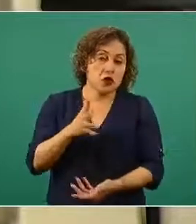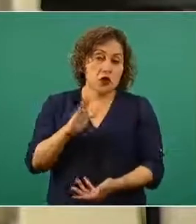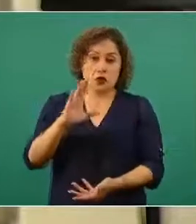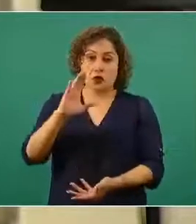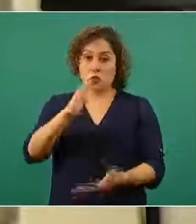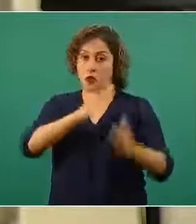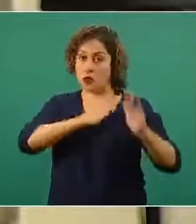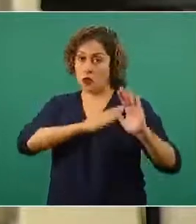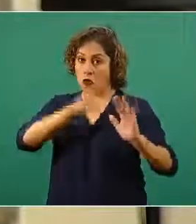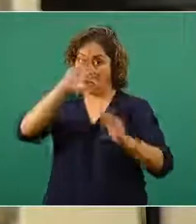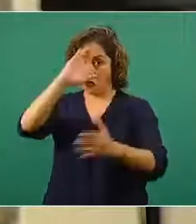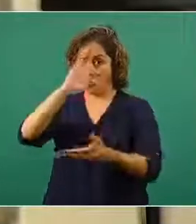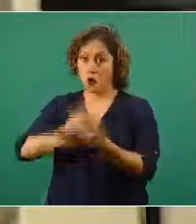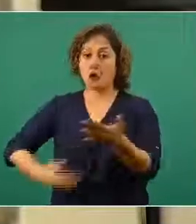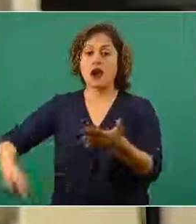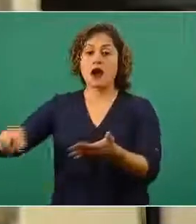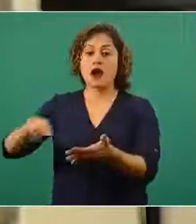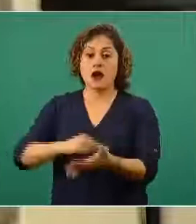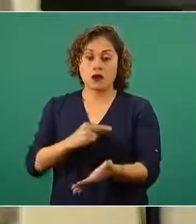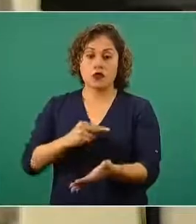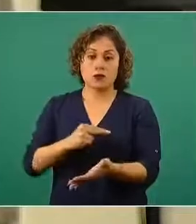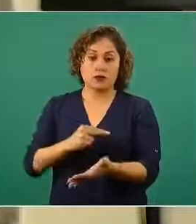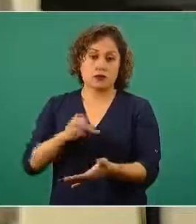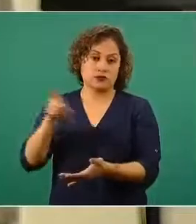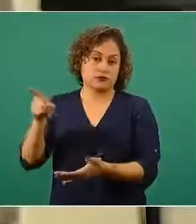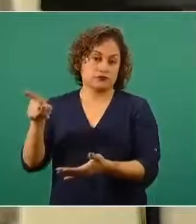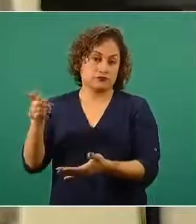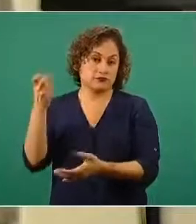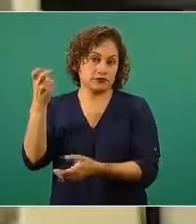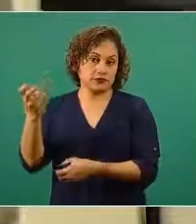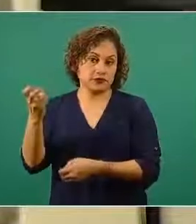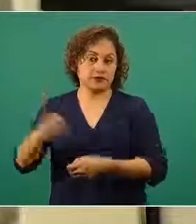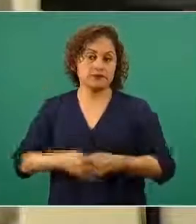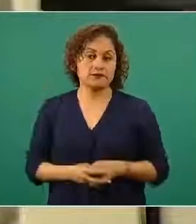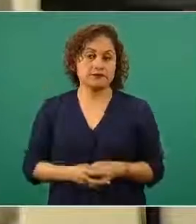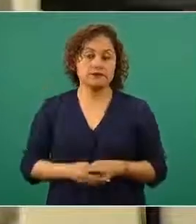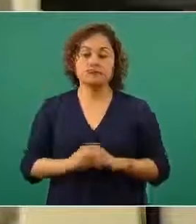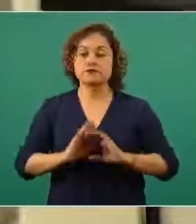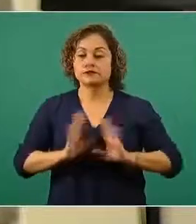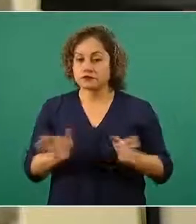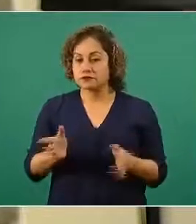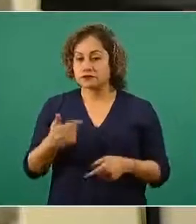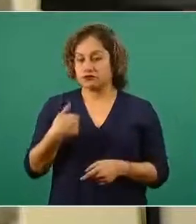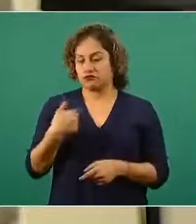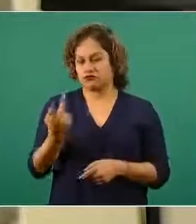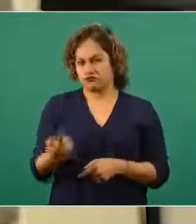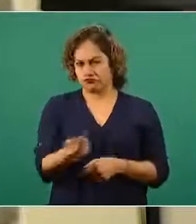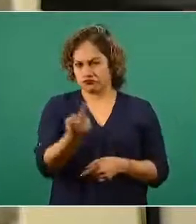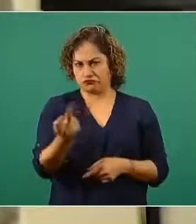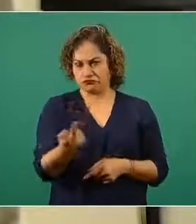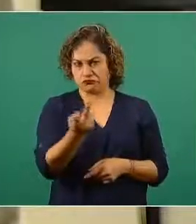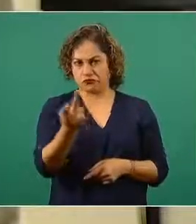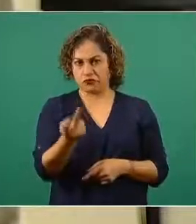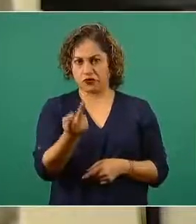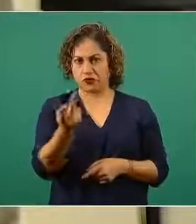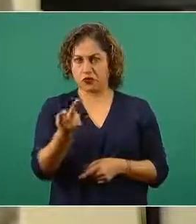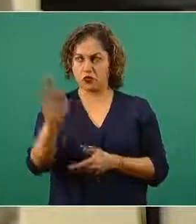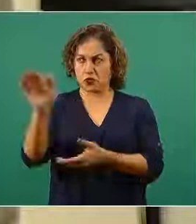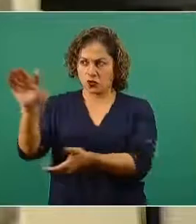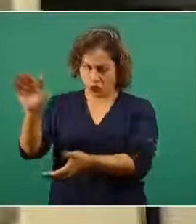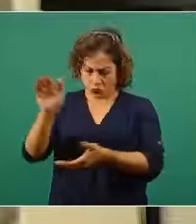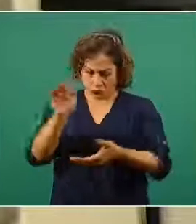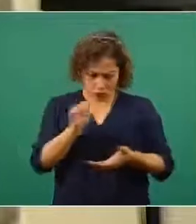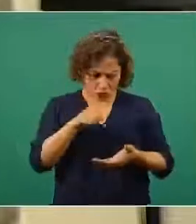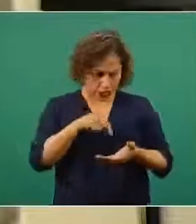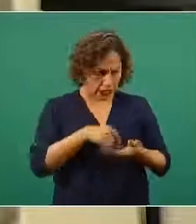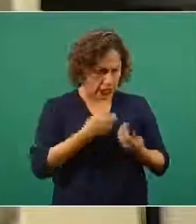vacunas que se tienen contratadas con esta nación. ¿Ya hay alguna planeación de